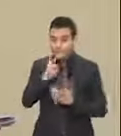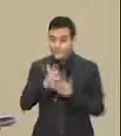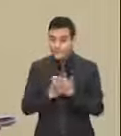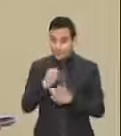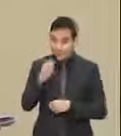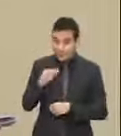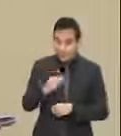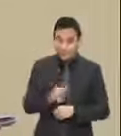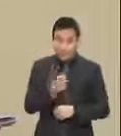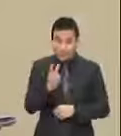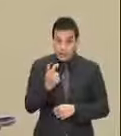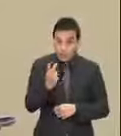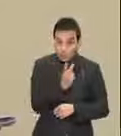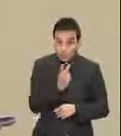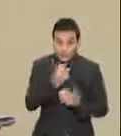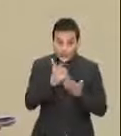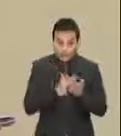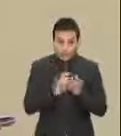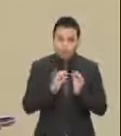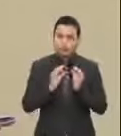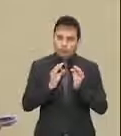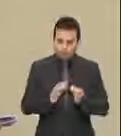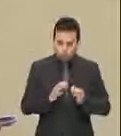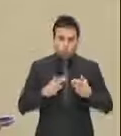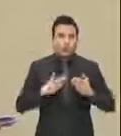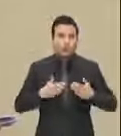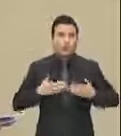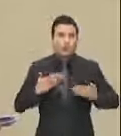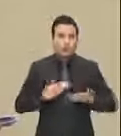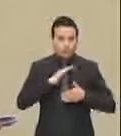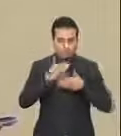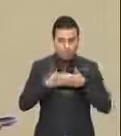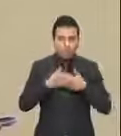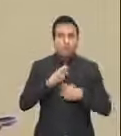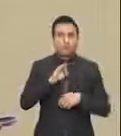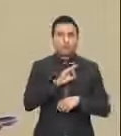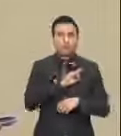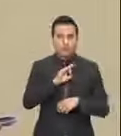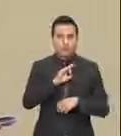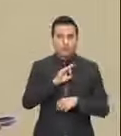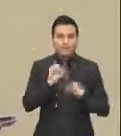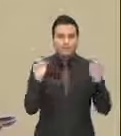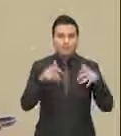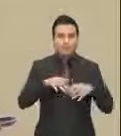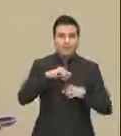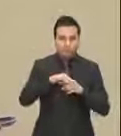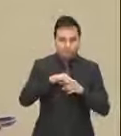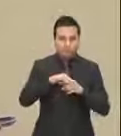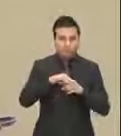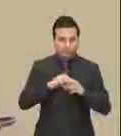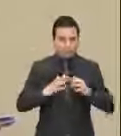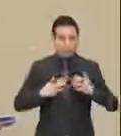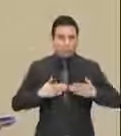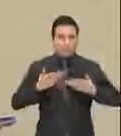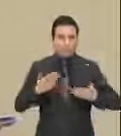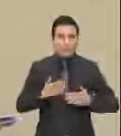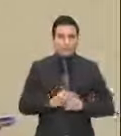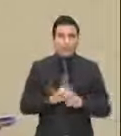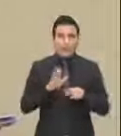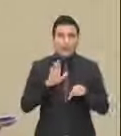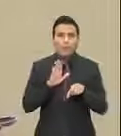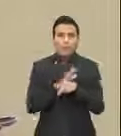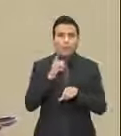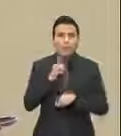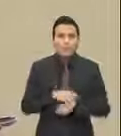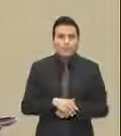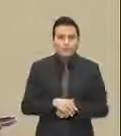registros confiables y válidos para la celebración de los comicios federales y locales esto en razón de la alta cobertura de los